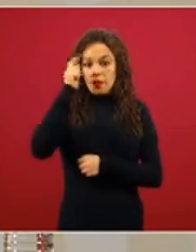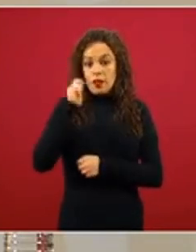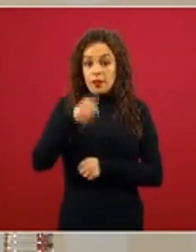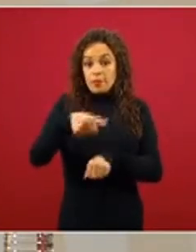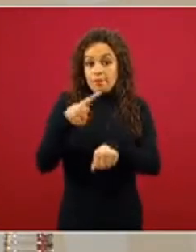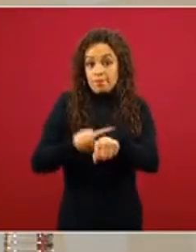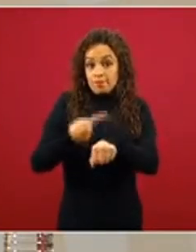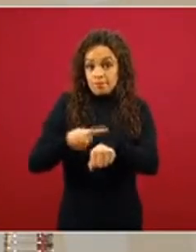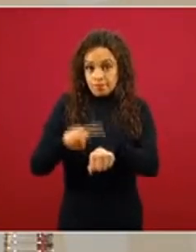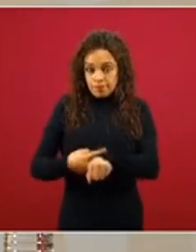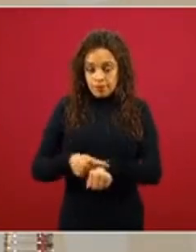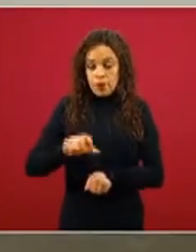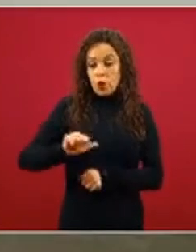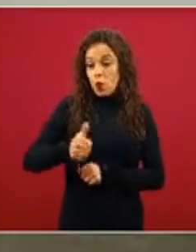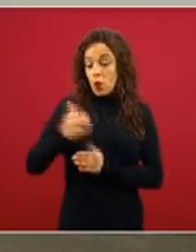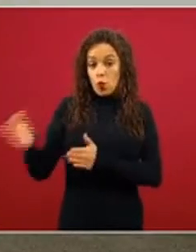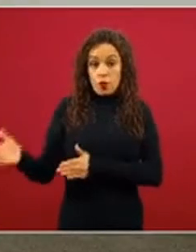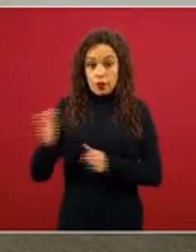vacuna ya ha sido